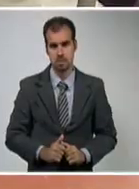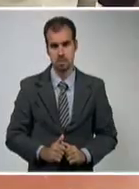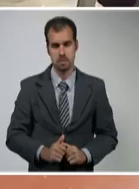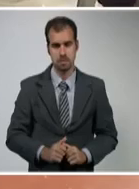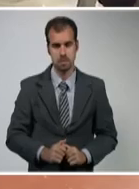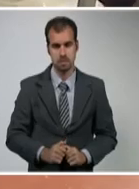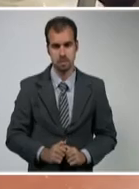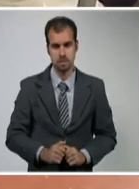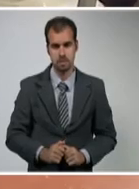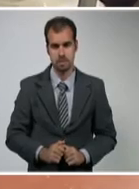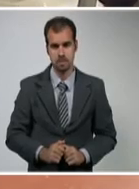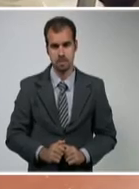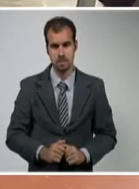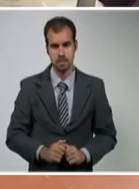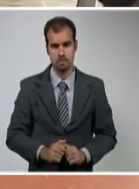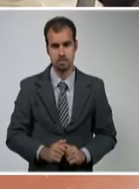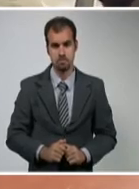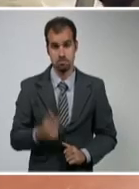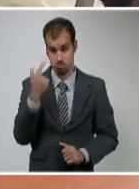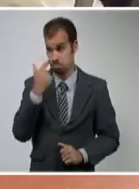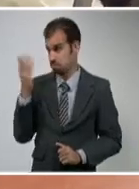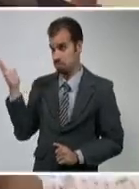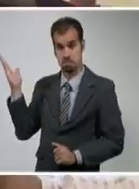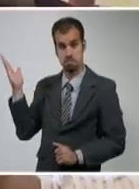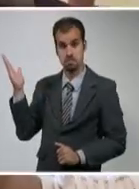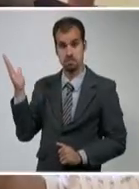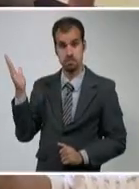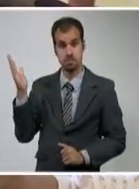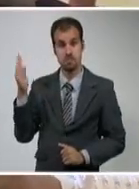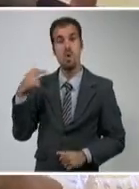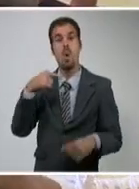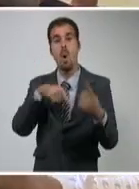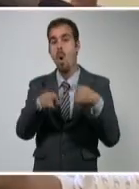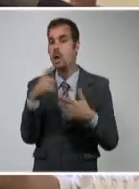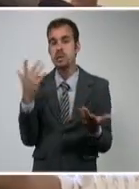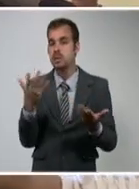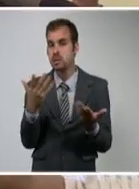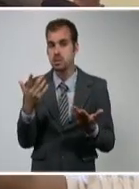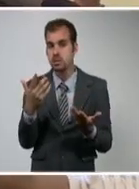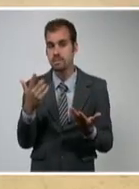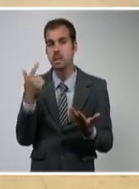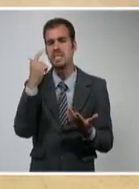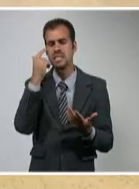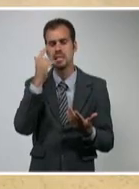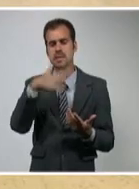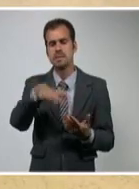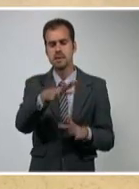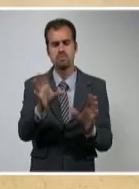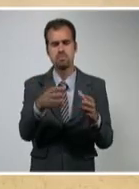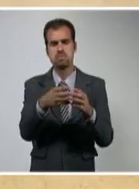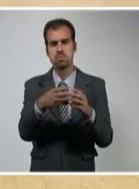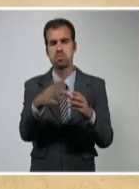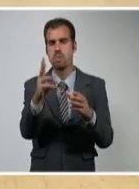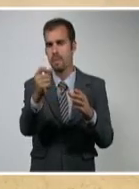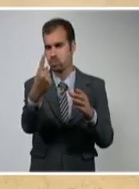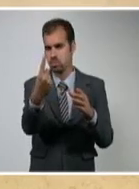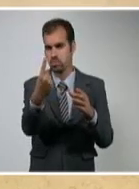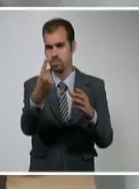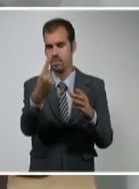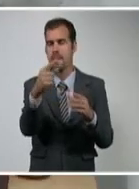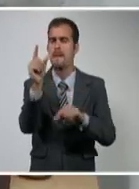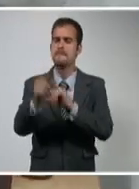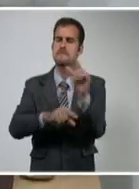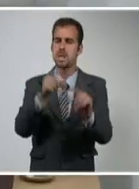casa. Como es visible en estas imágenes, hoy le corresponde el llamado al estrato 1, que incluye los mayores de